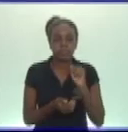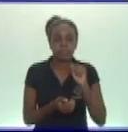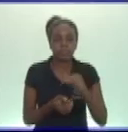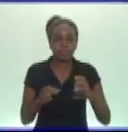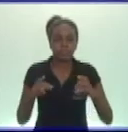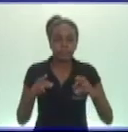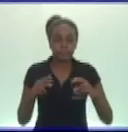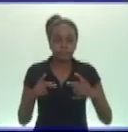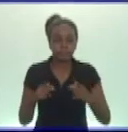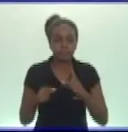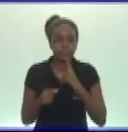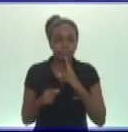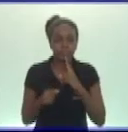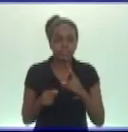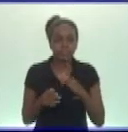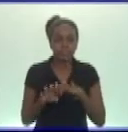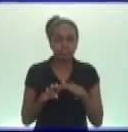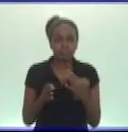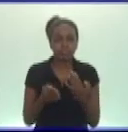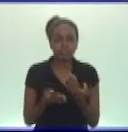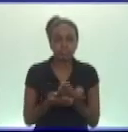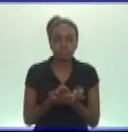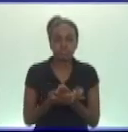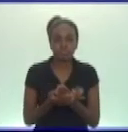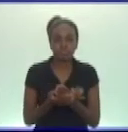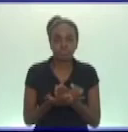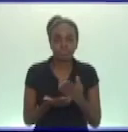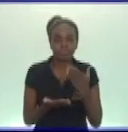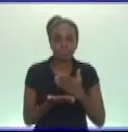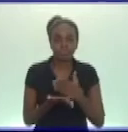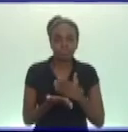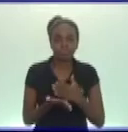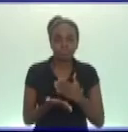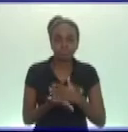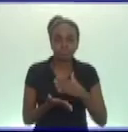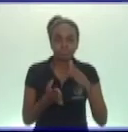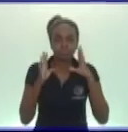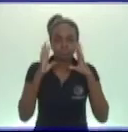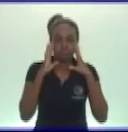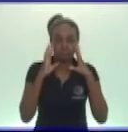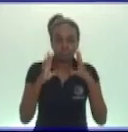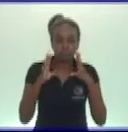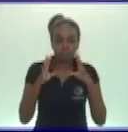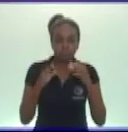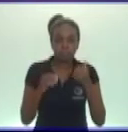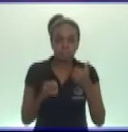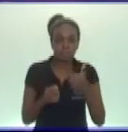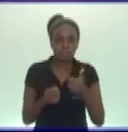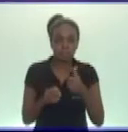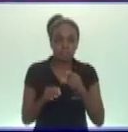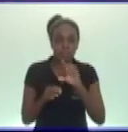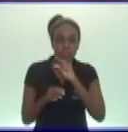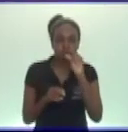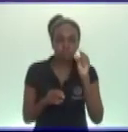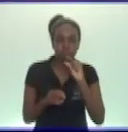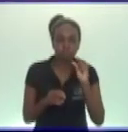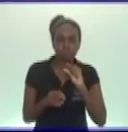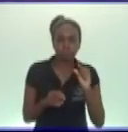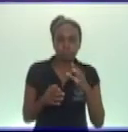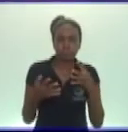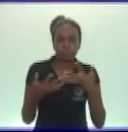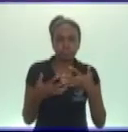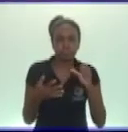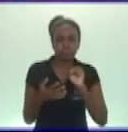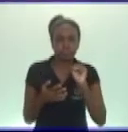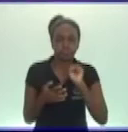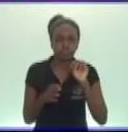reafirmamos los contenidos que ustedes, es decir, el dominio en cuanto al reconocimiento y a la clasificación de las oraciones compuestas por